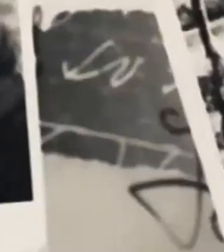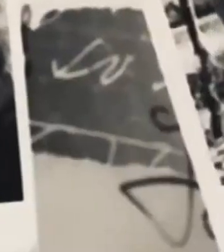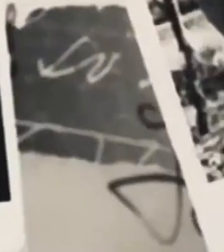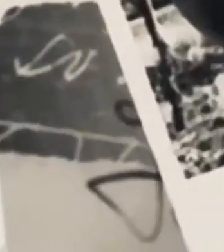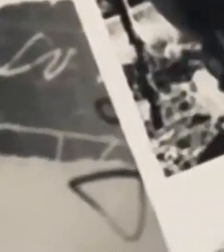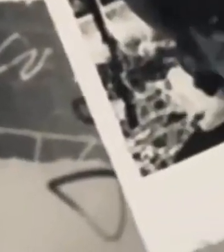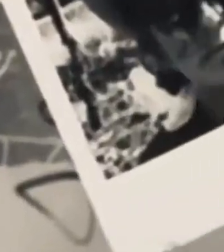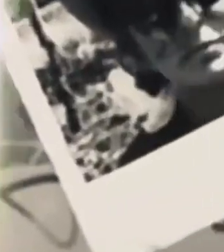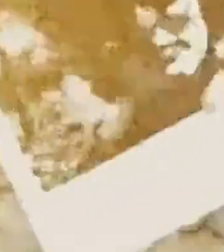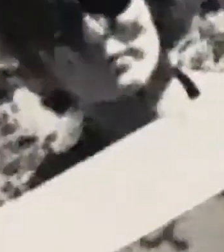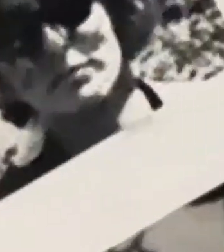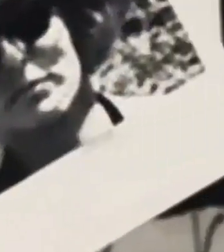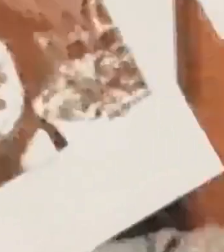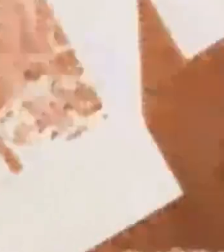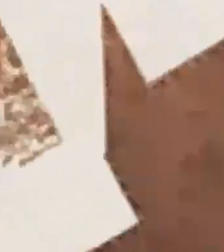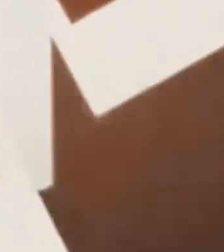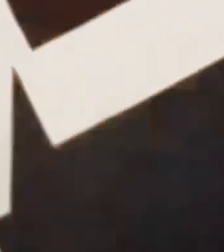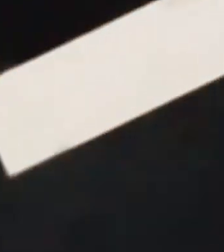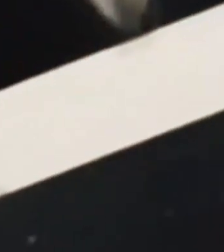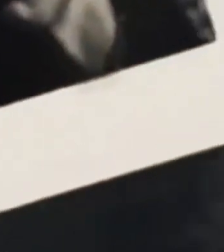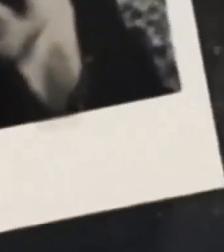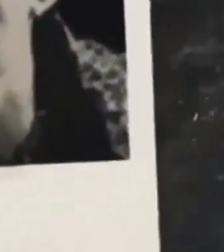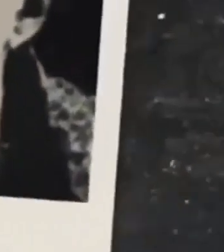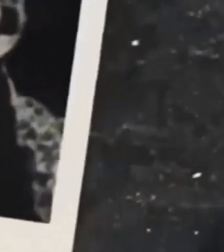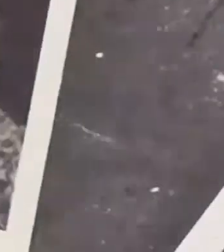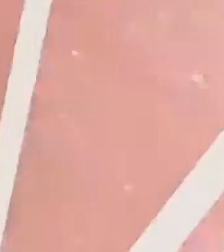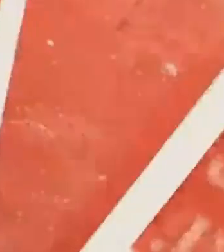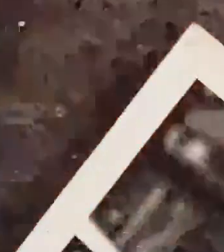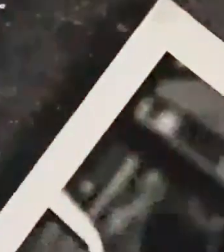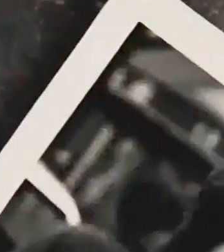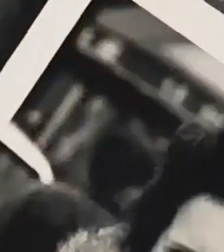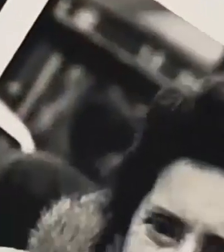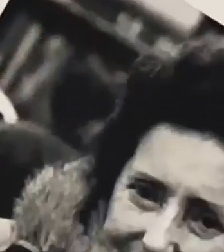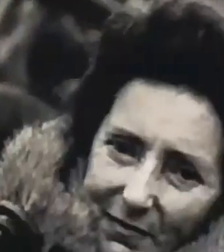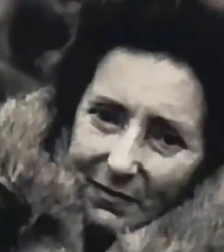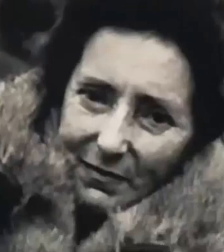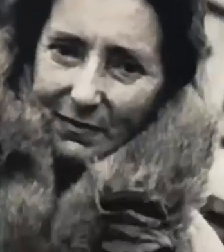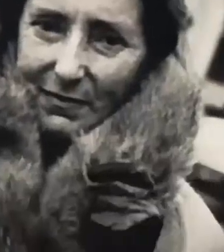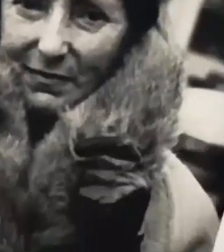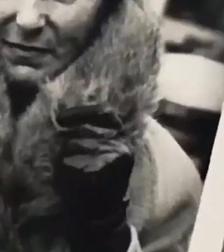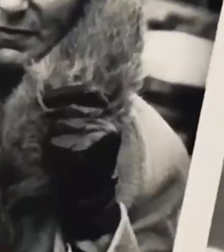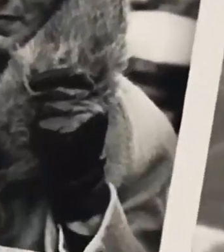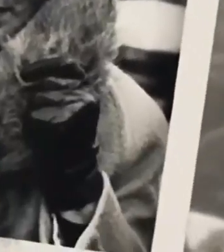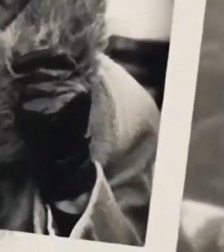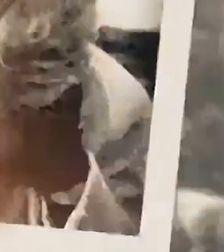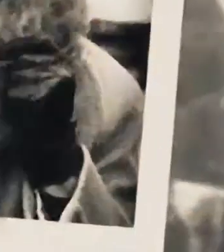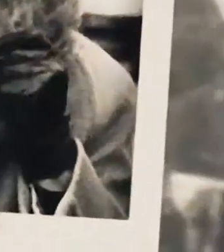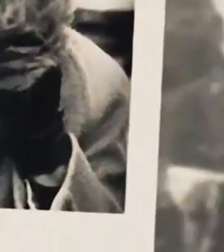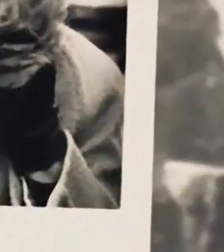me vinculé tarde generación del 45